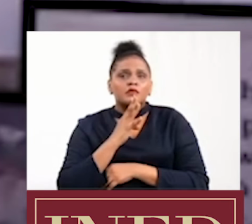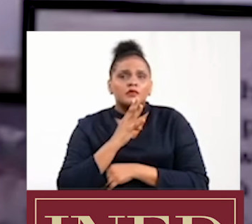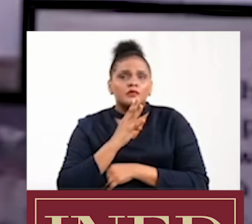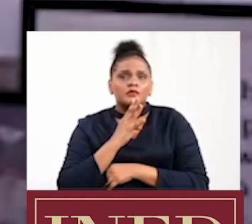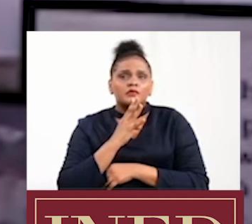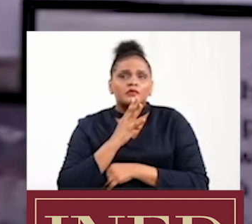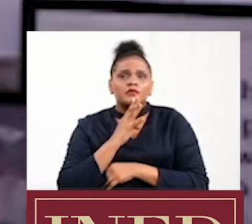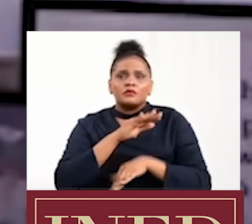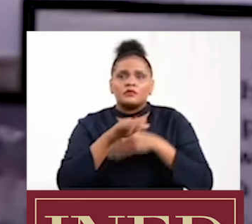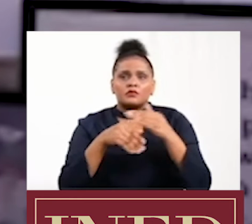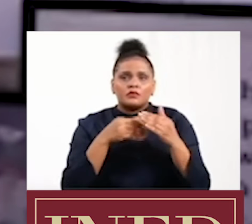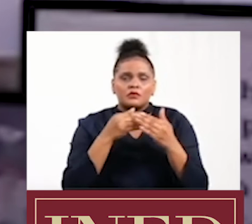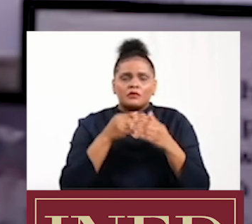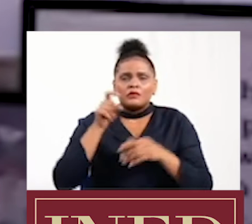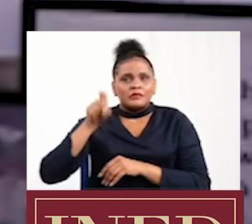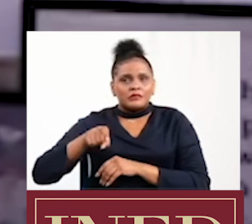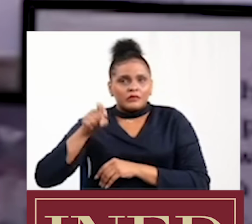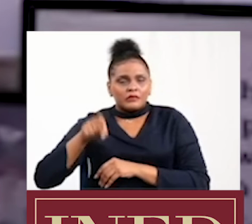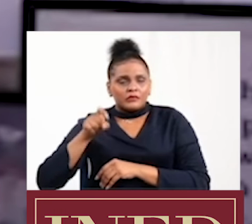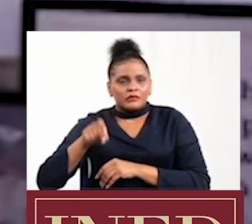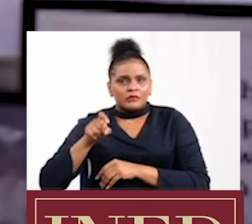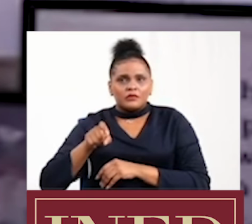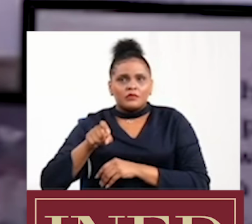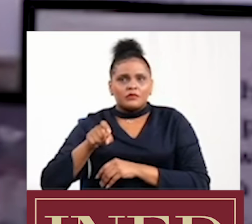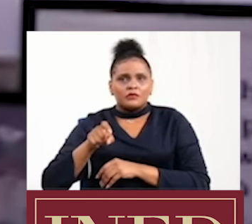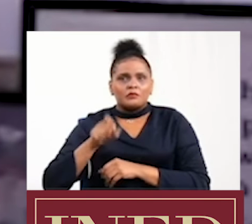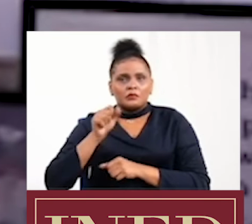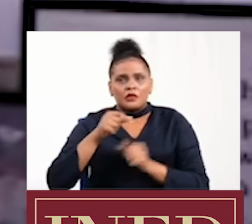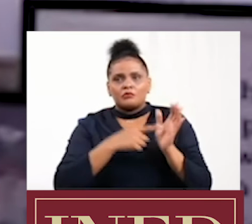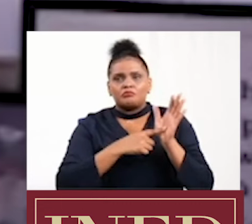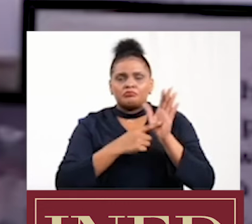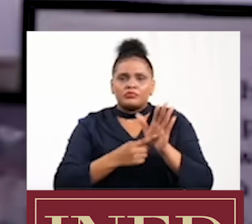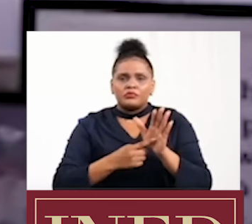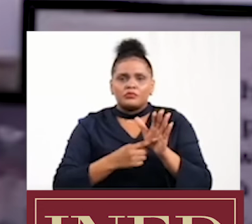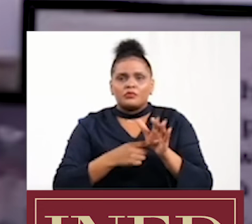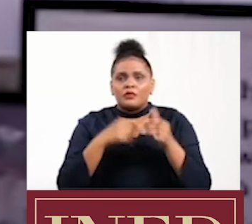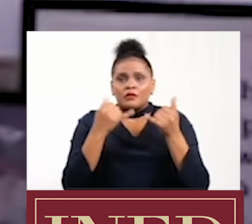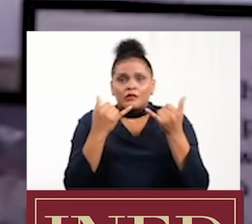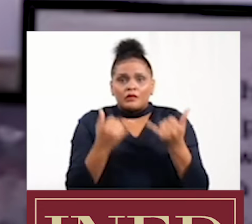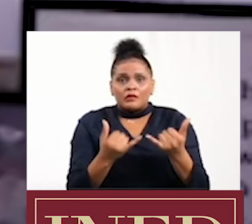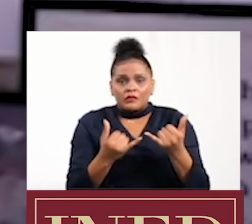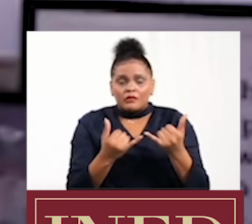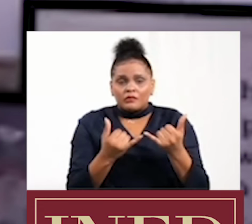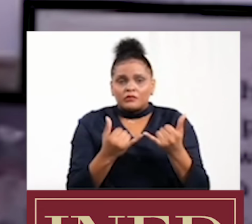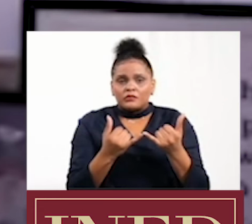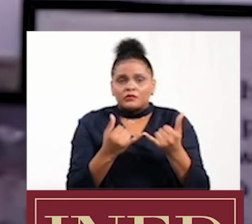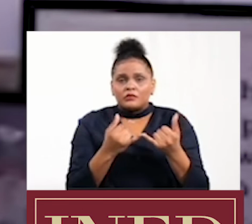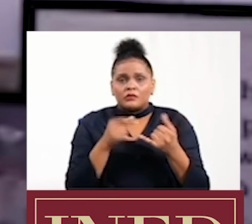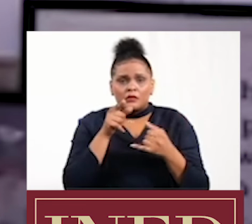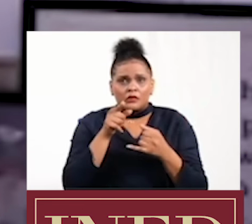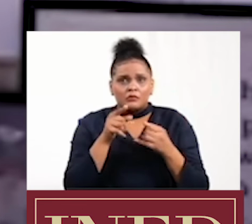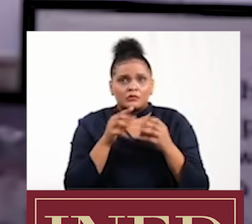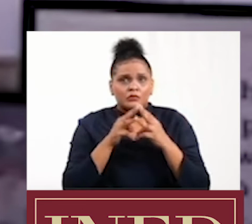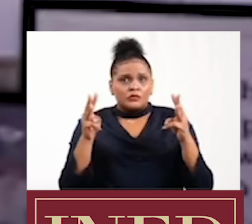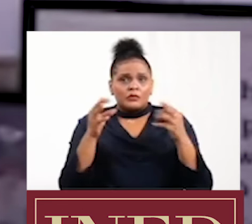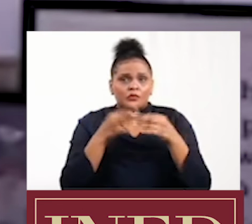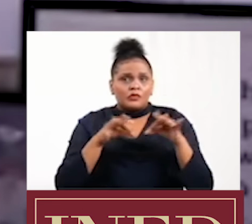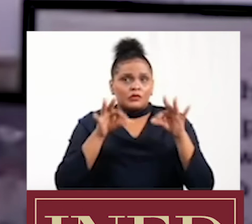mujeres y por lo tanto de la necesidad de adoptar una serie de medidas en el caso uruguayo son un caso muy interesante que